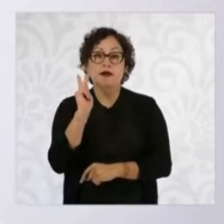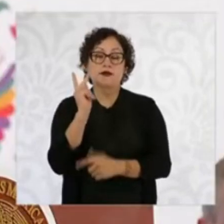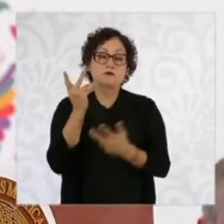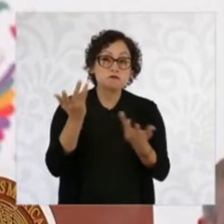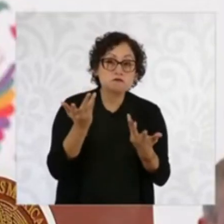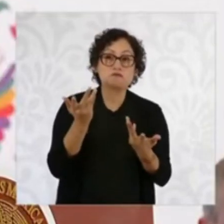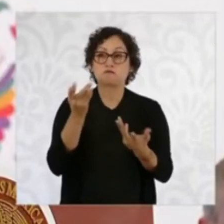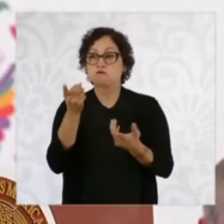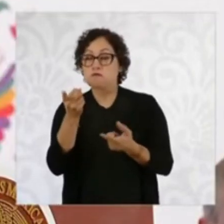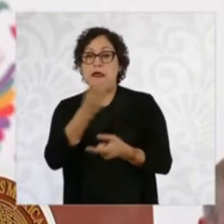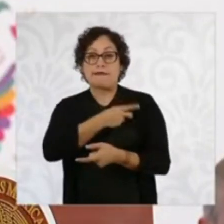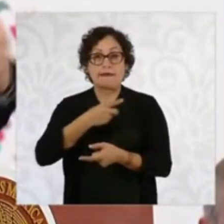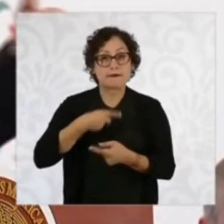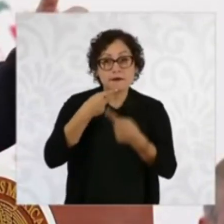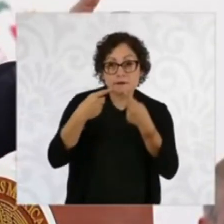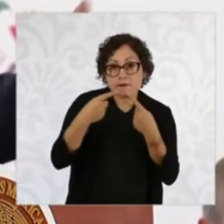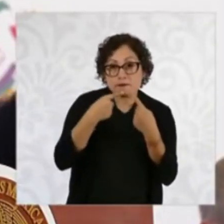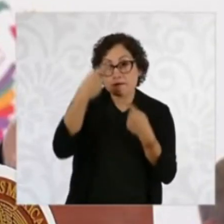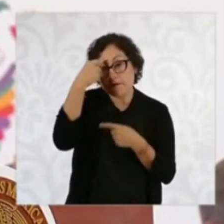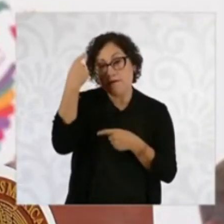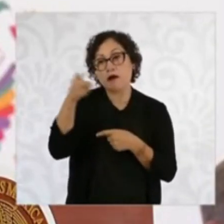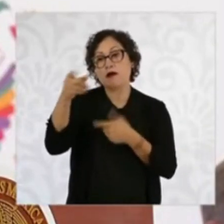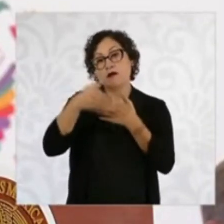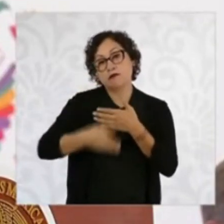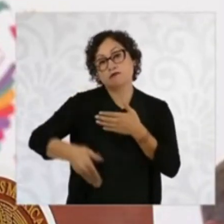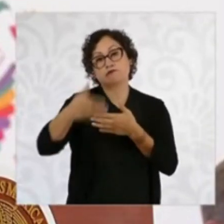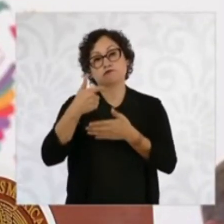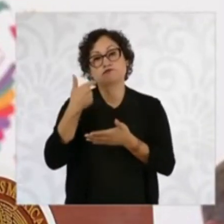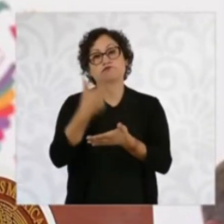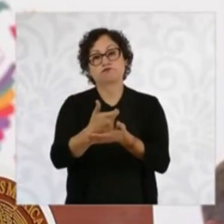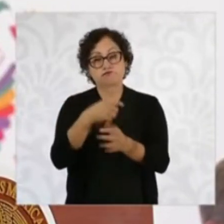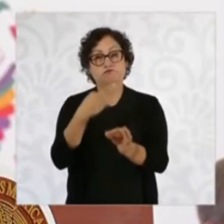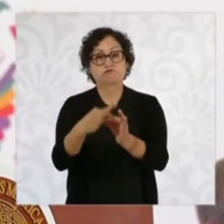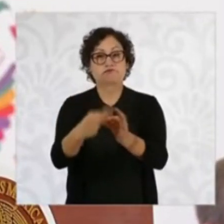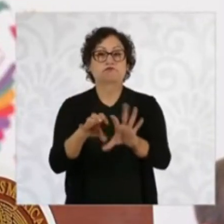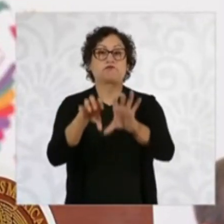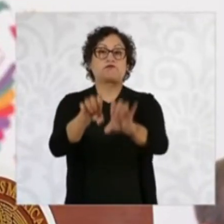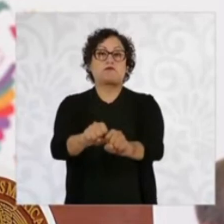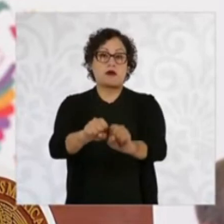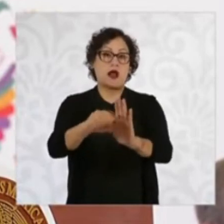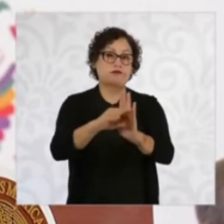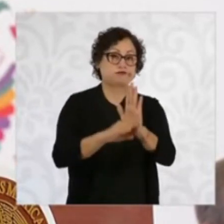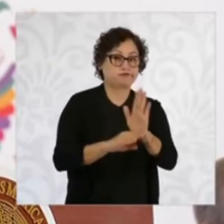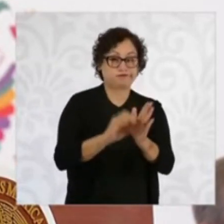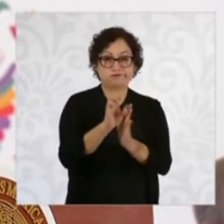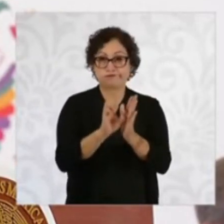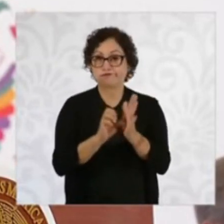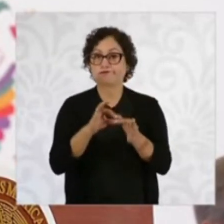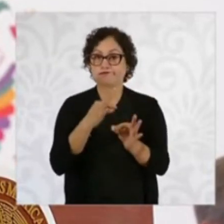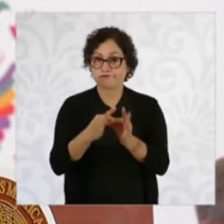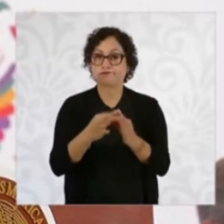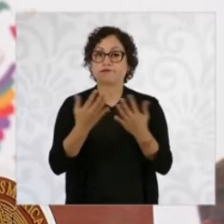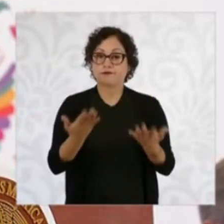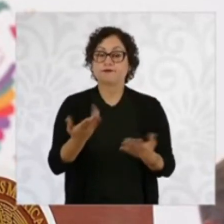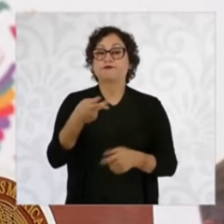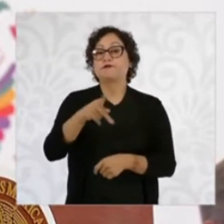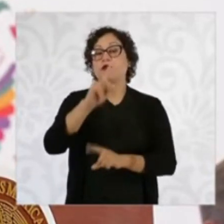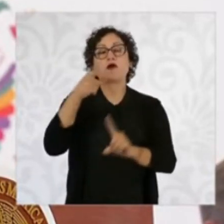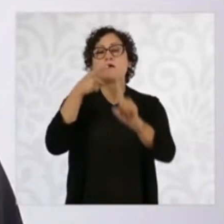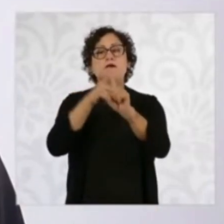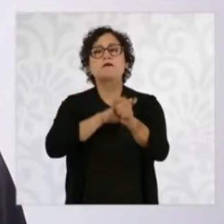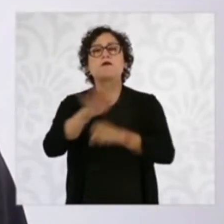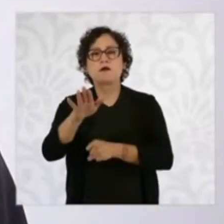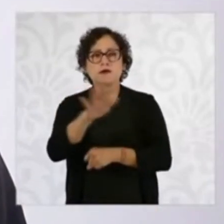ya tranquila seguir pagando su crédito y hacerse de la propiedad. La intención es beneficiarlos de